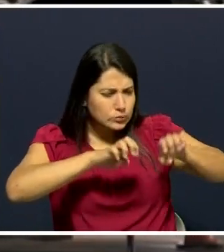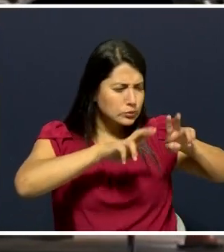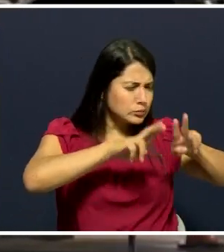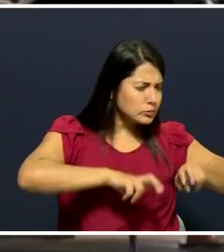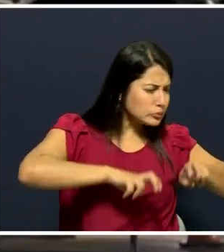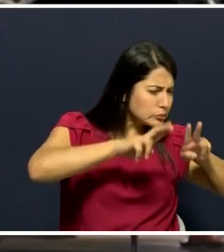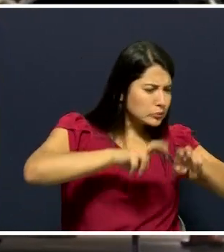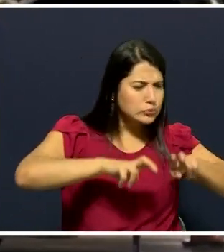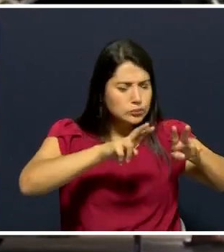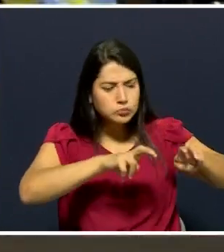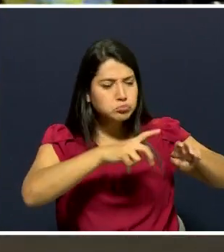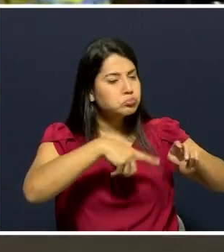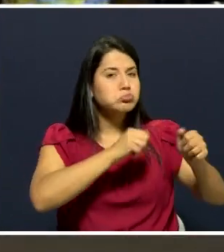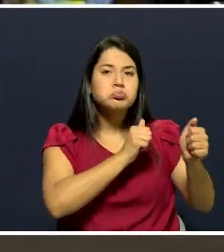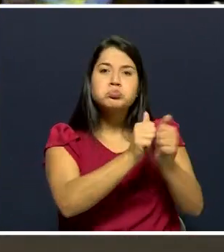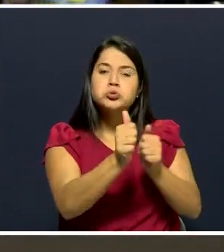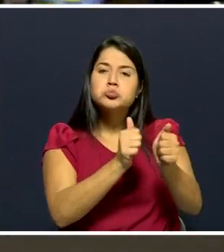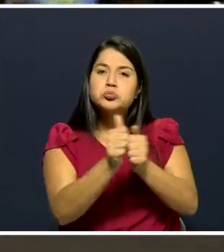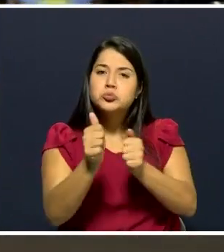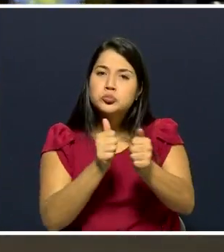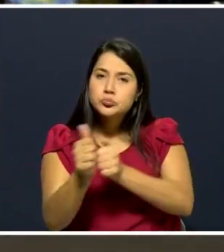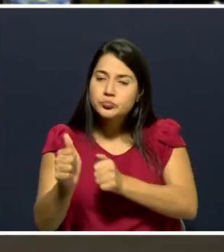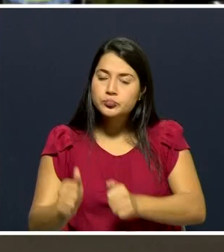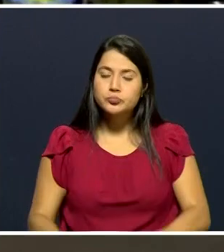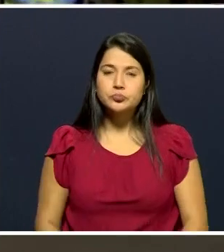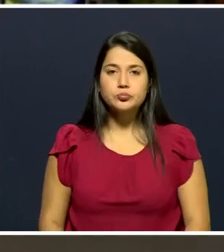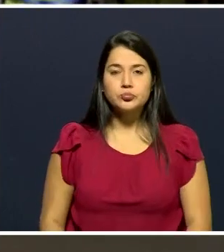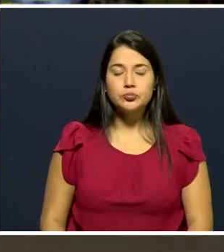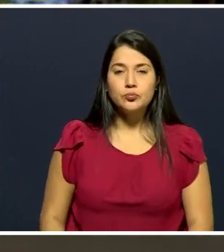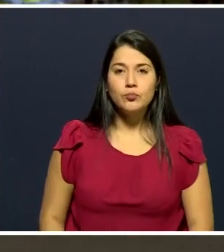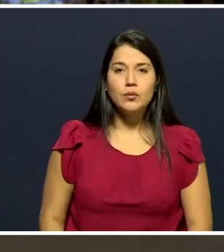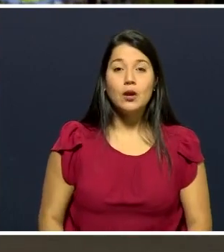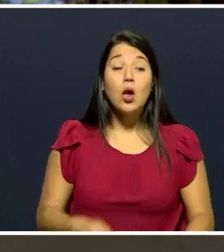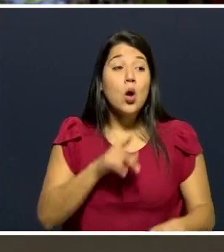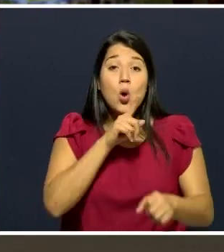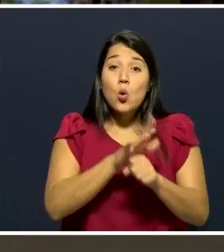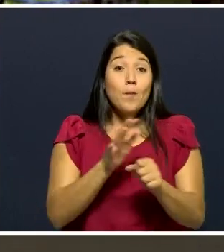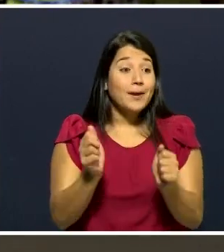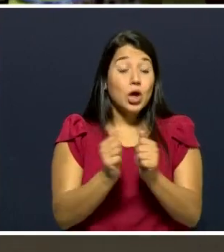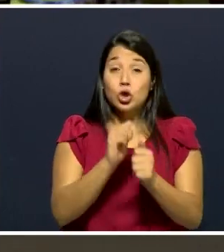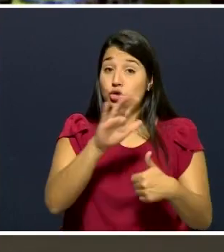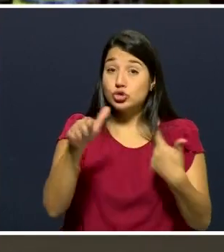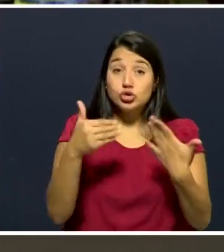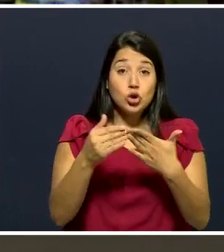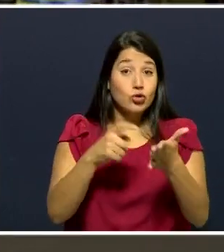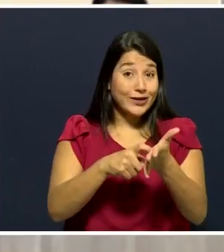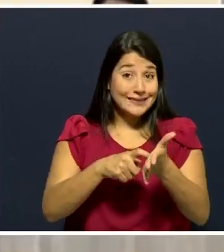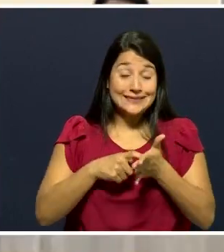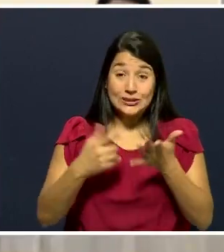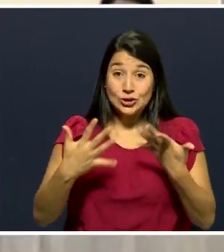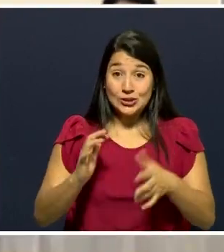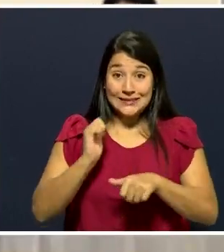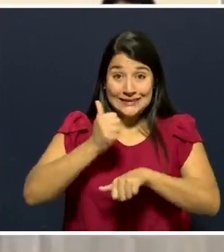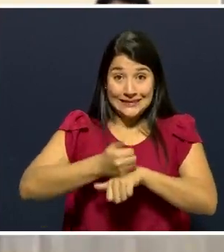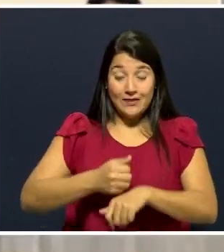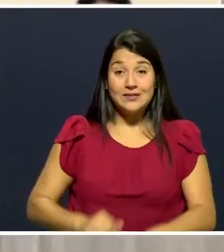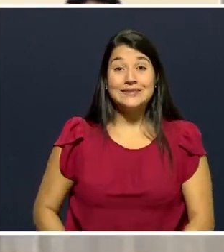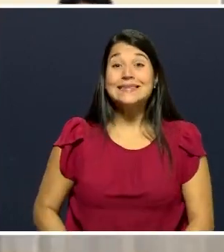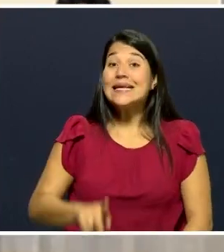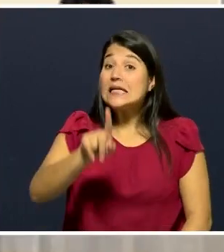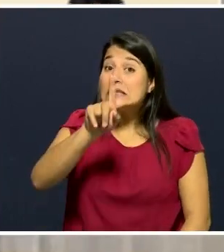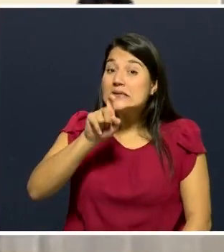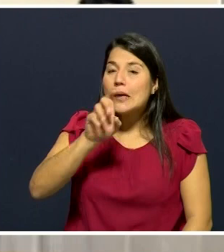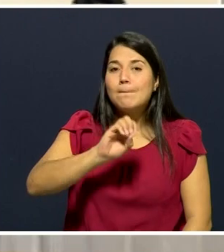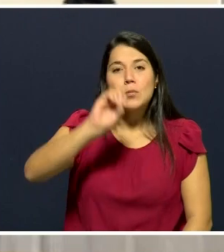resistencia, de estrés físico y documental y funcionalidad, y cumple con todos los estándares requeridos. 100% de